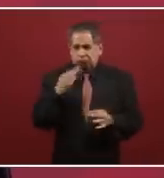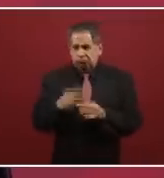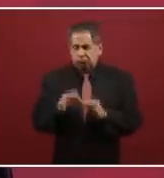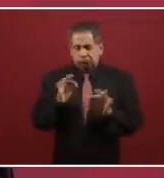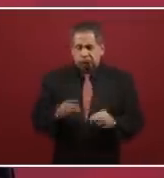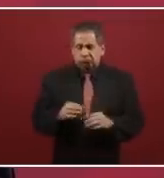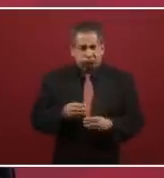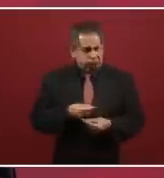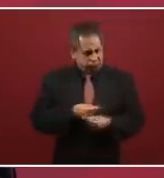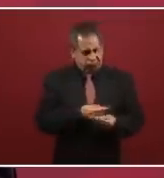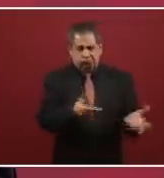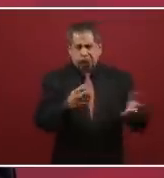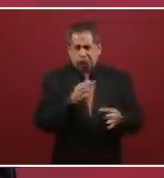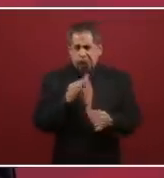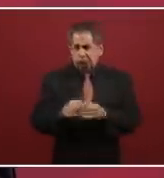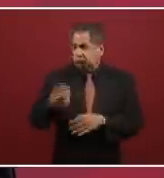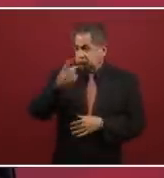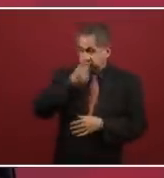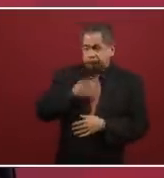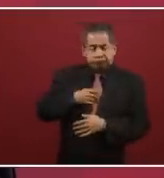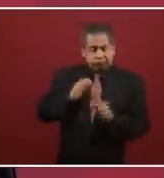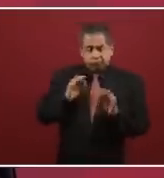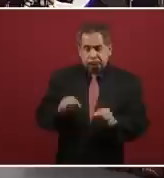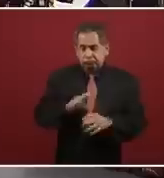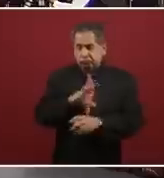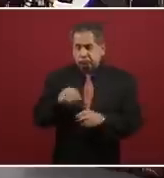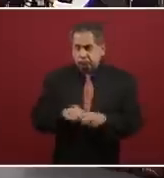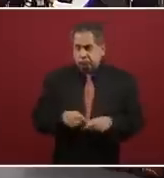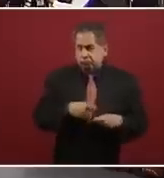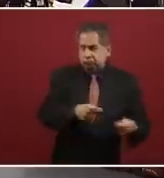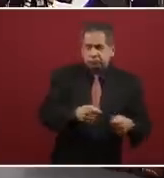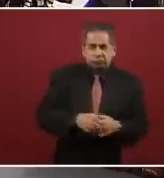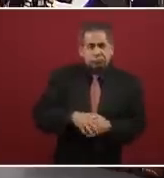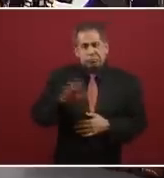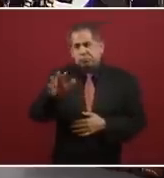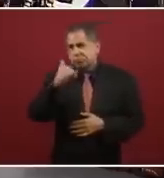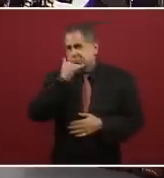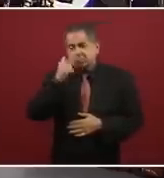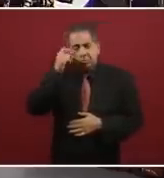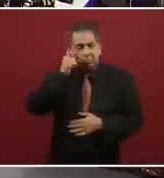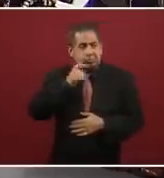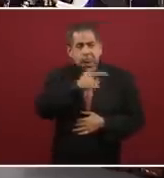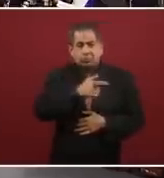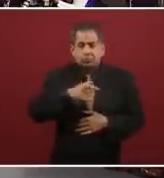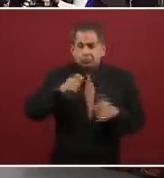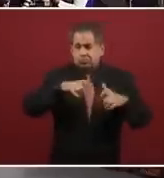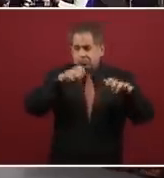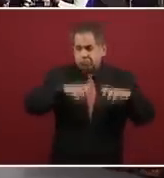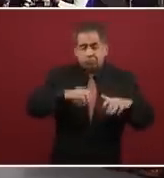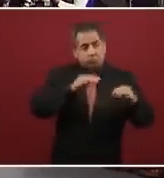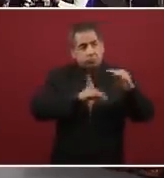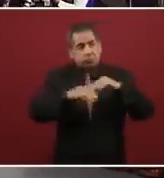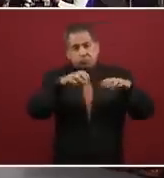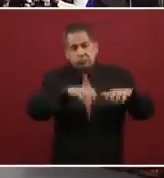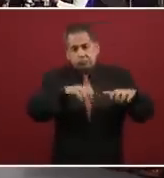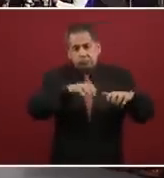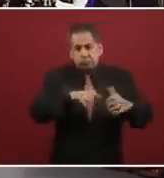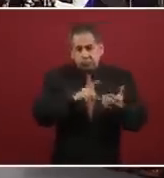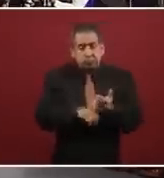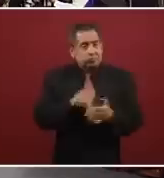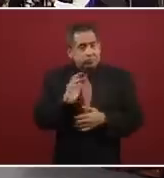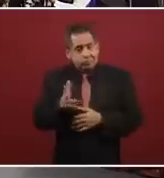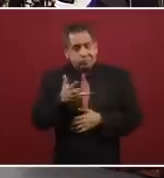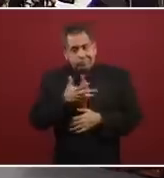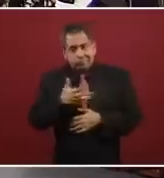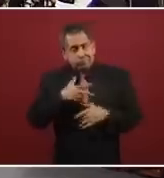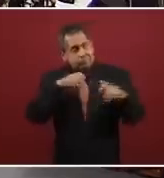de entregar todo el fertilizante. Pero en Guerrero ya está lloviendo, sobre todo. ¿Cómo? En Guerrero, sobre todo en la